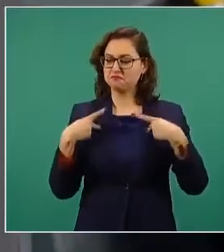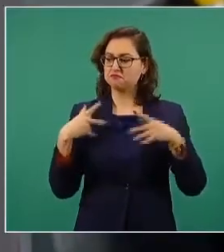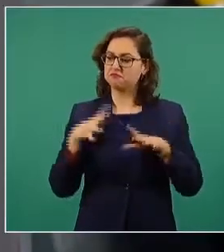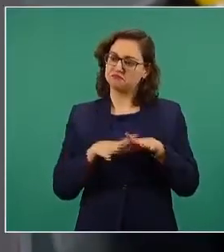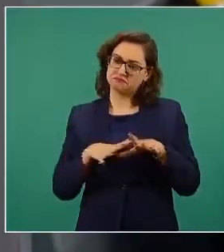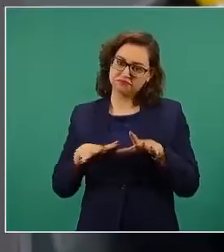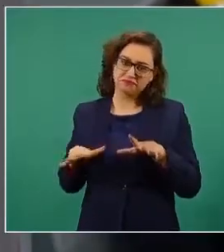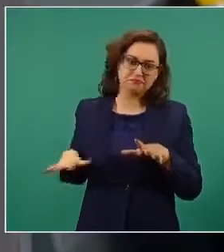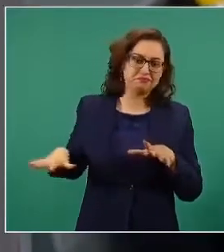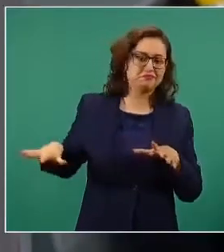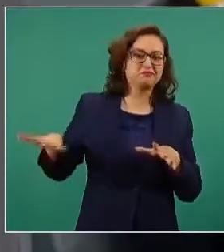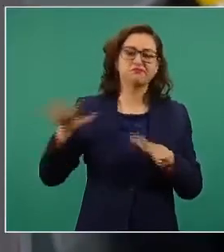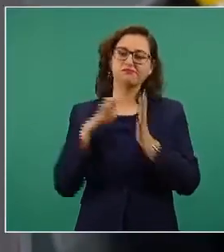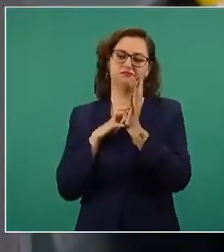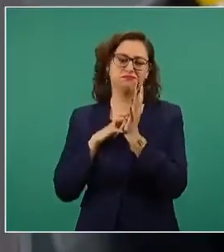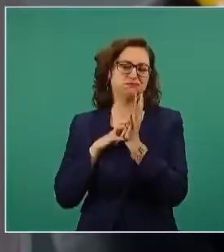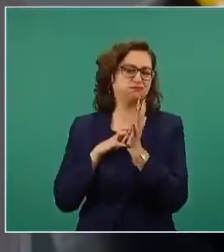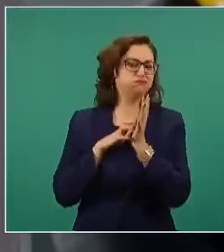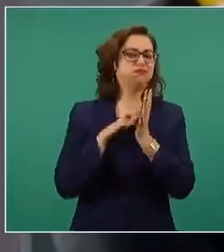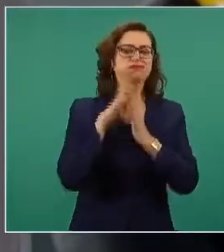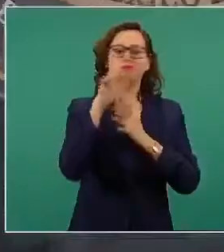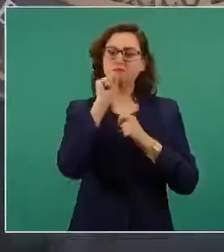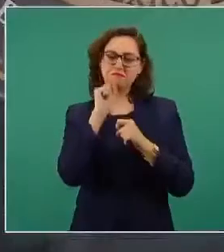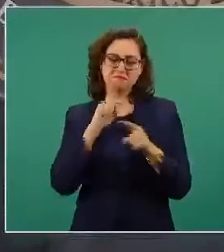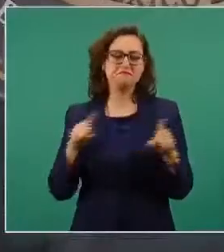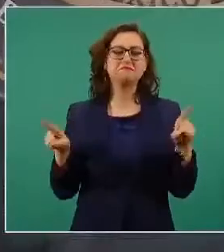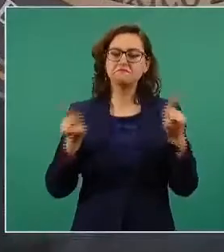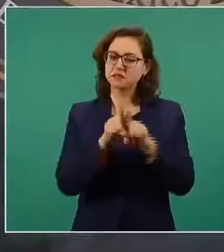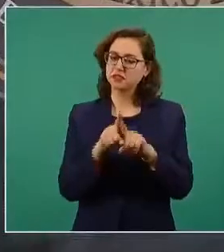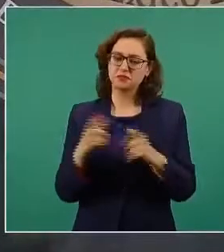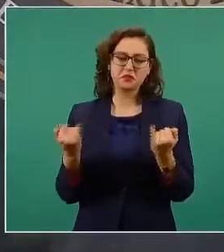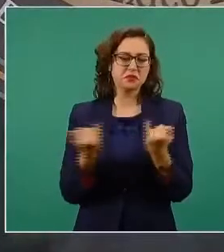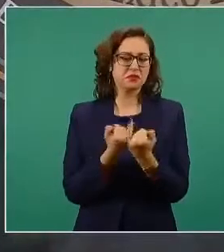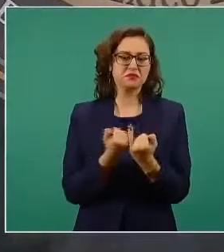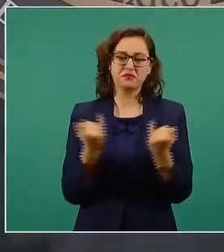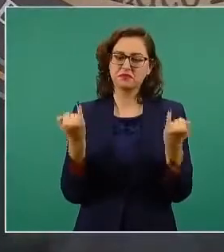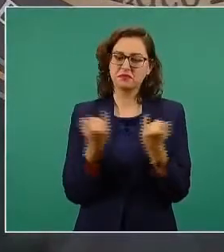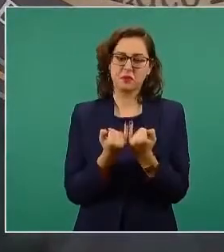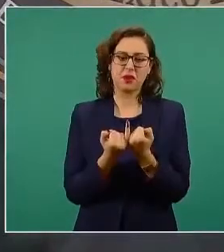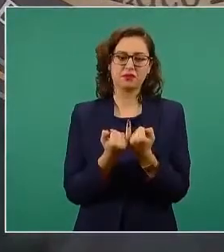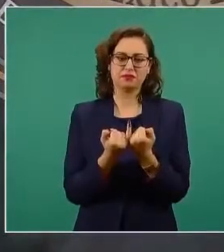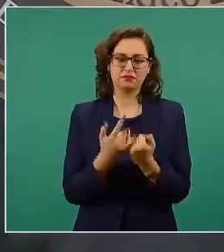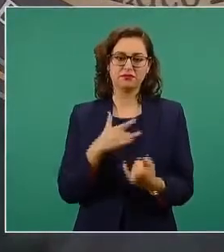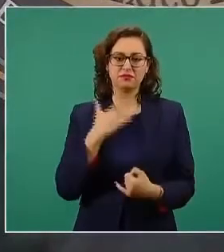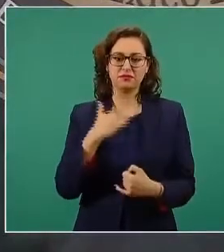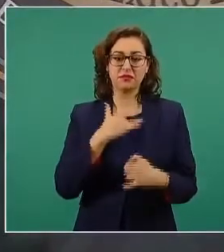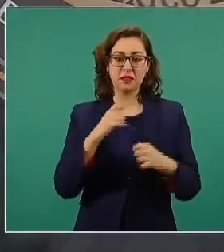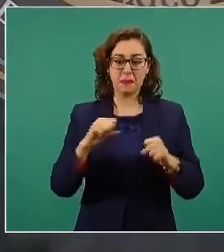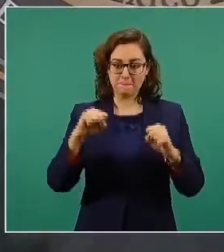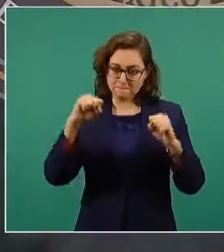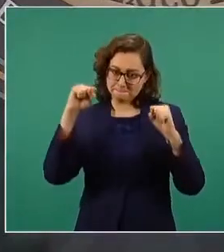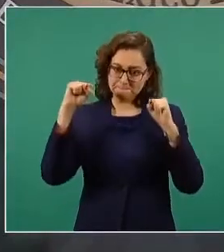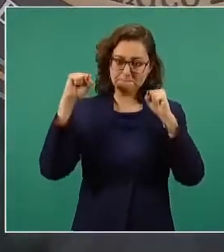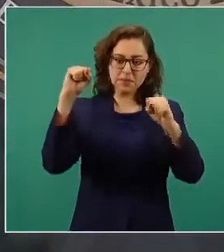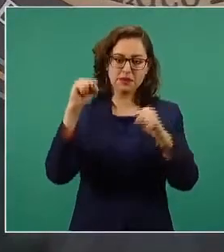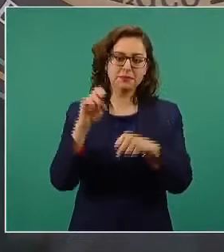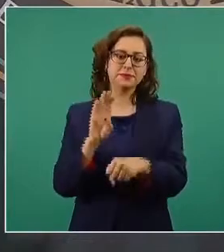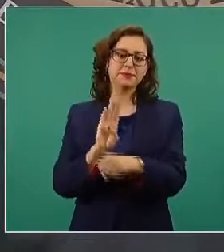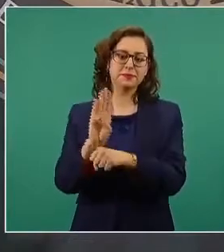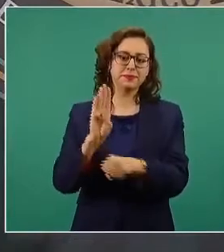pasión millones de hombres y mujeres de México. Que viva el pueblo de